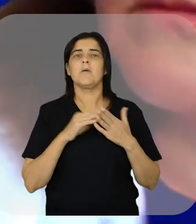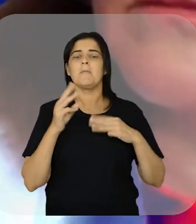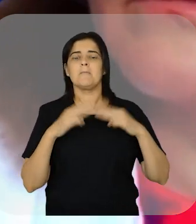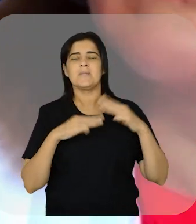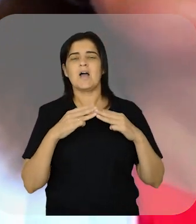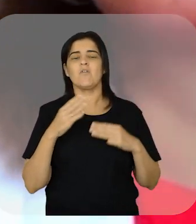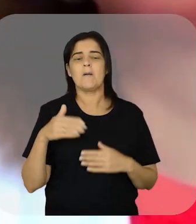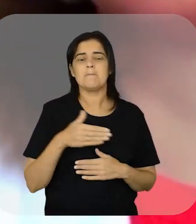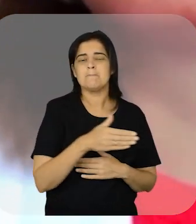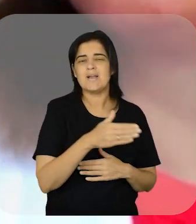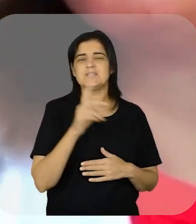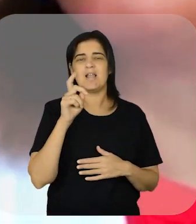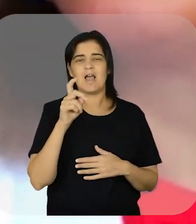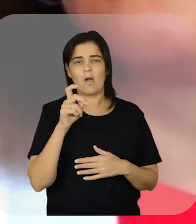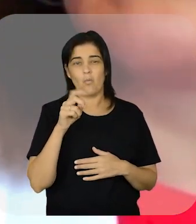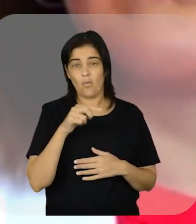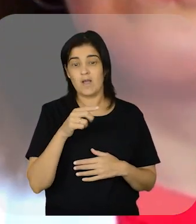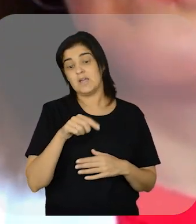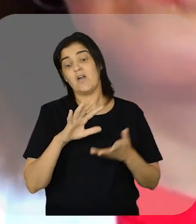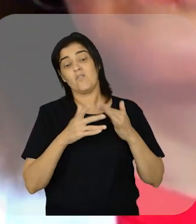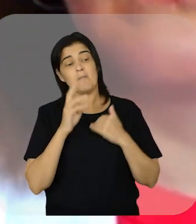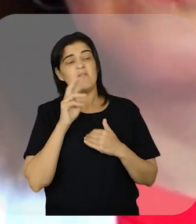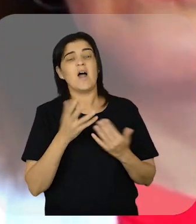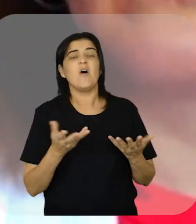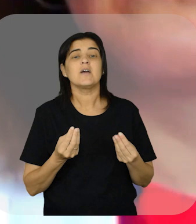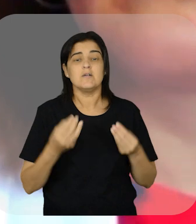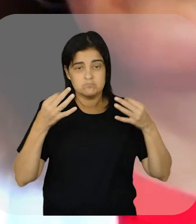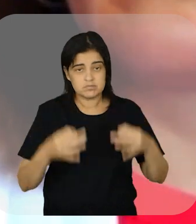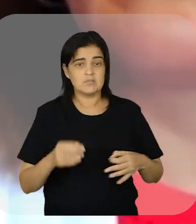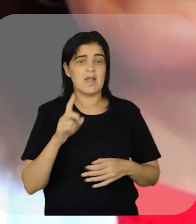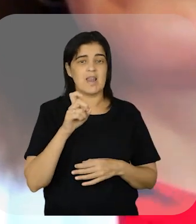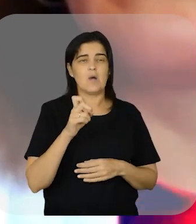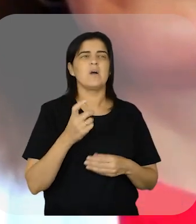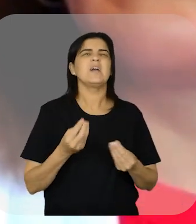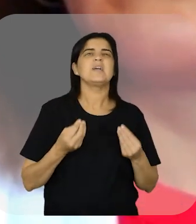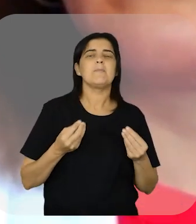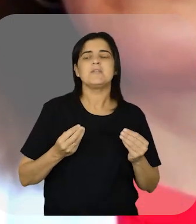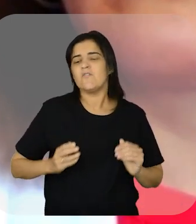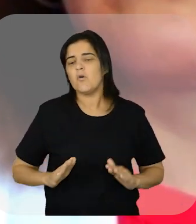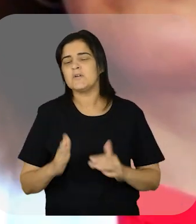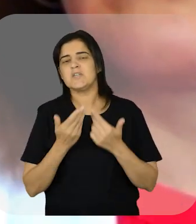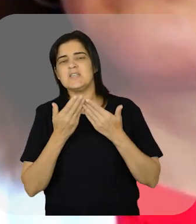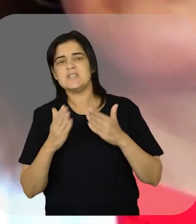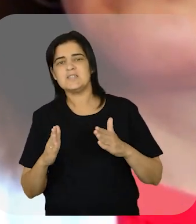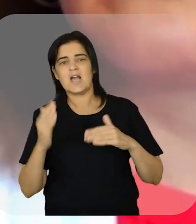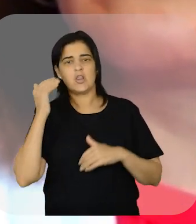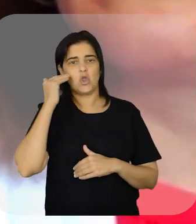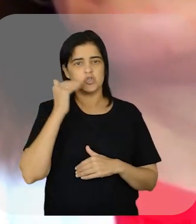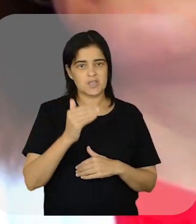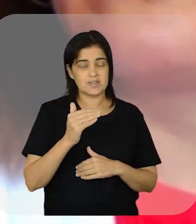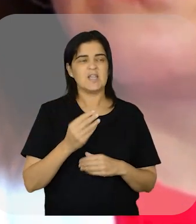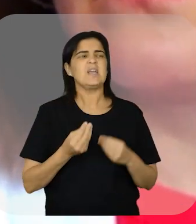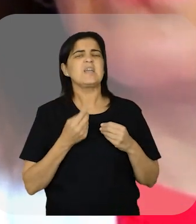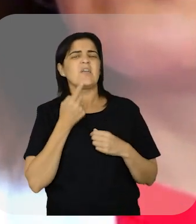y el agua. Bueno, nosotros estamos como viendo el agua, ¿no? Viendo qué pasa en la formación inicial docente,